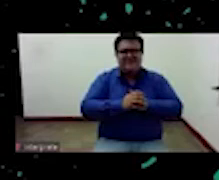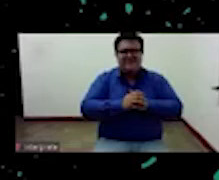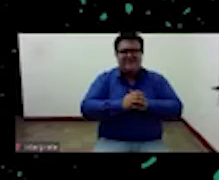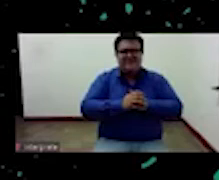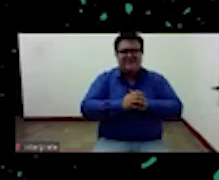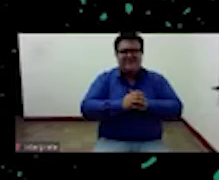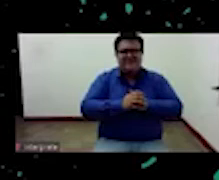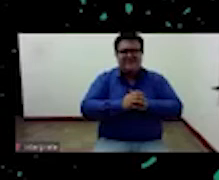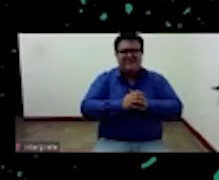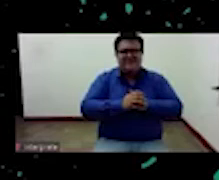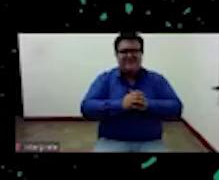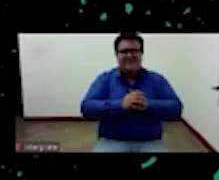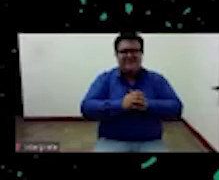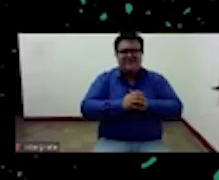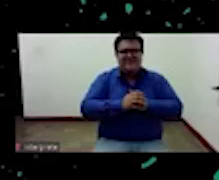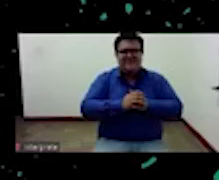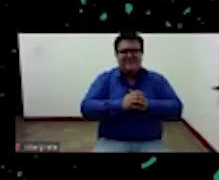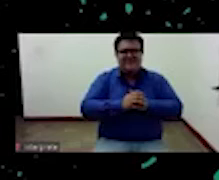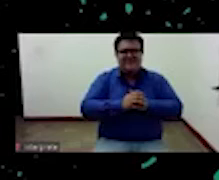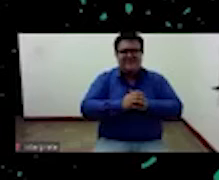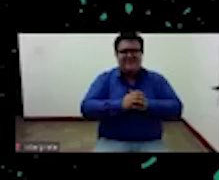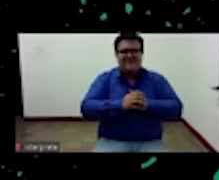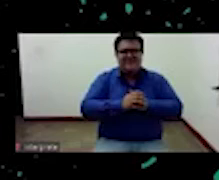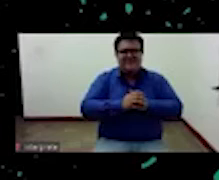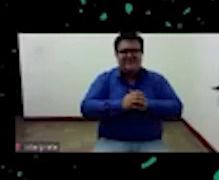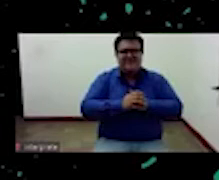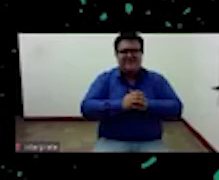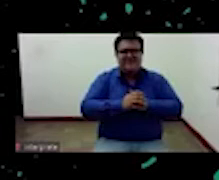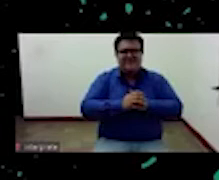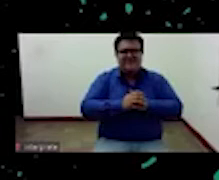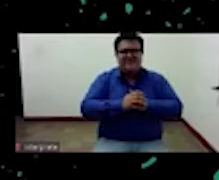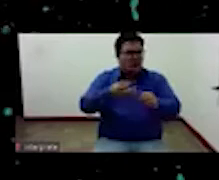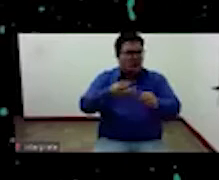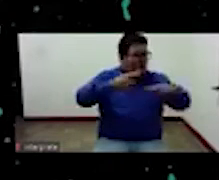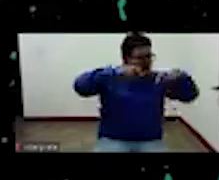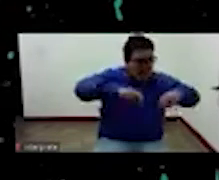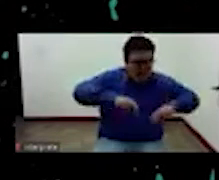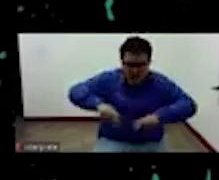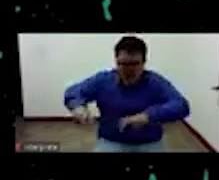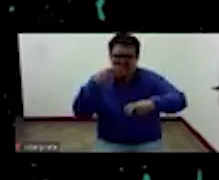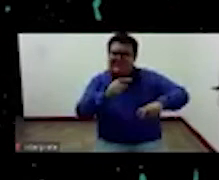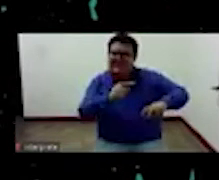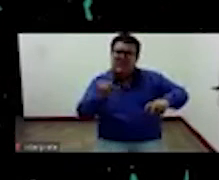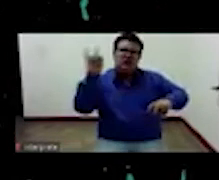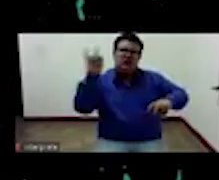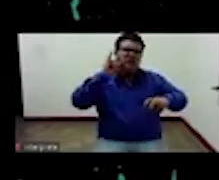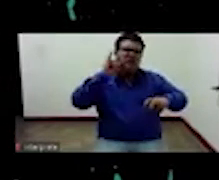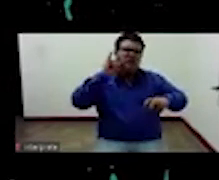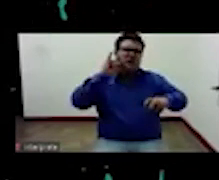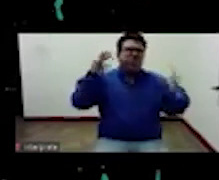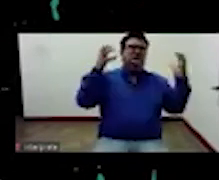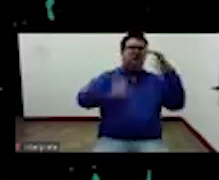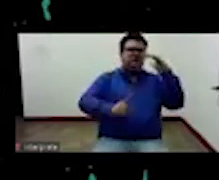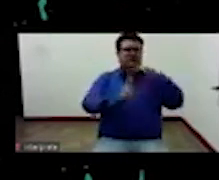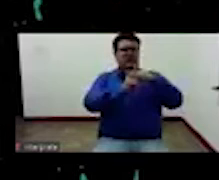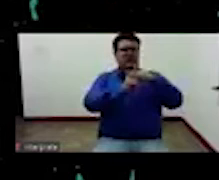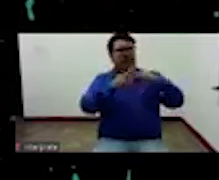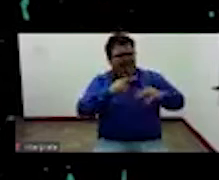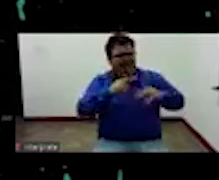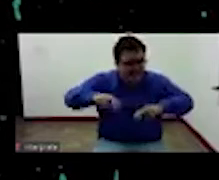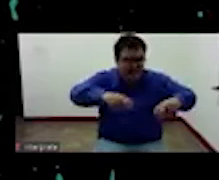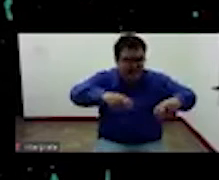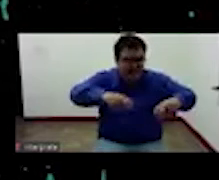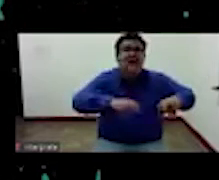A las 10 de la noche ha habido todo tipo de investigaciones sobre el origen de ese gran ruido. Hay crónicas de la